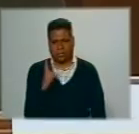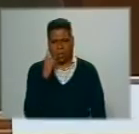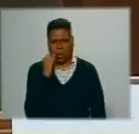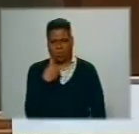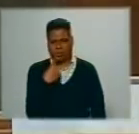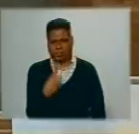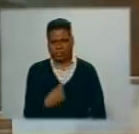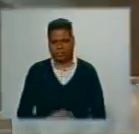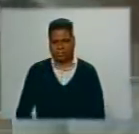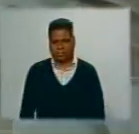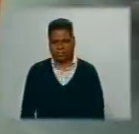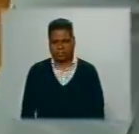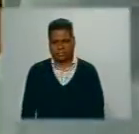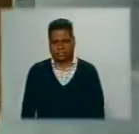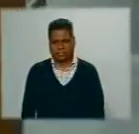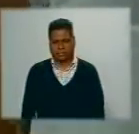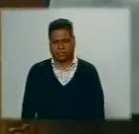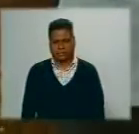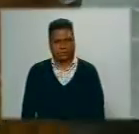oradores.